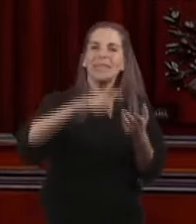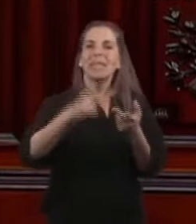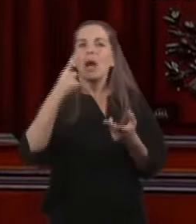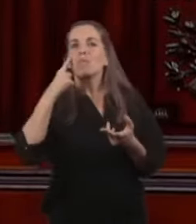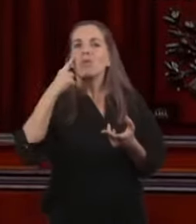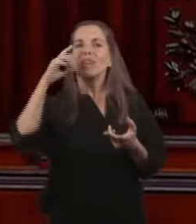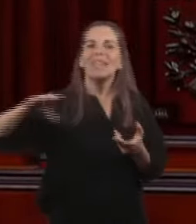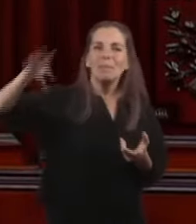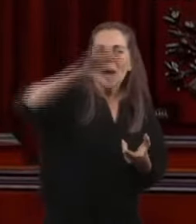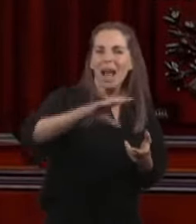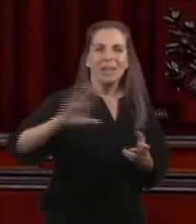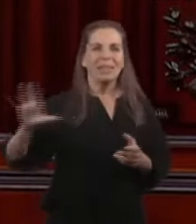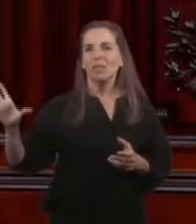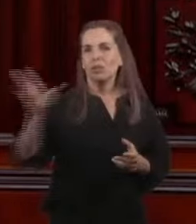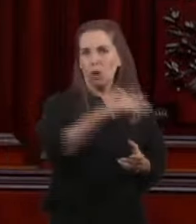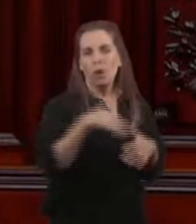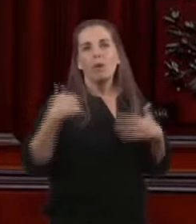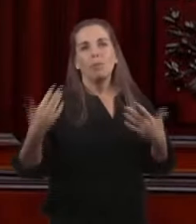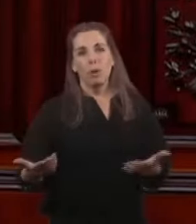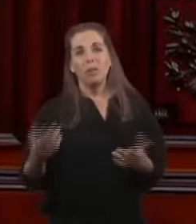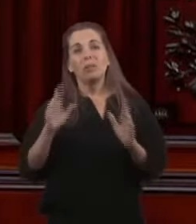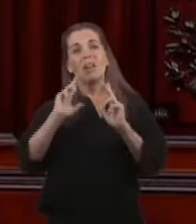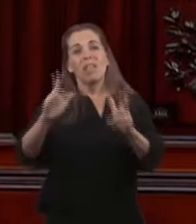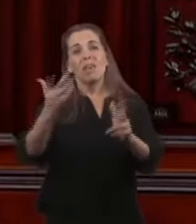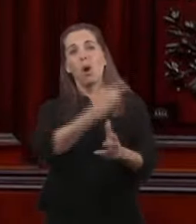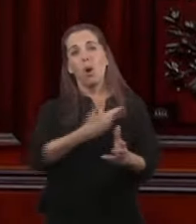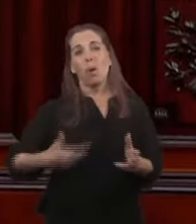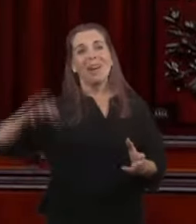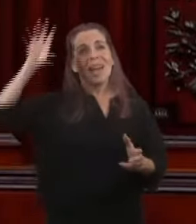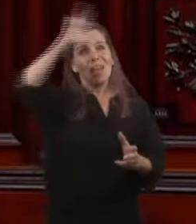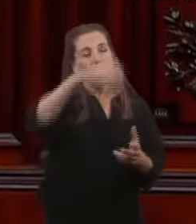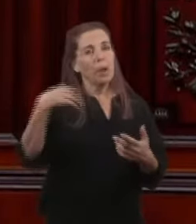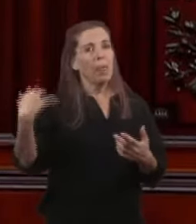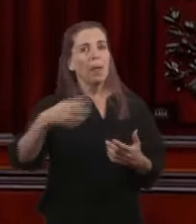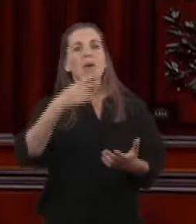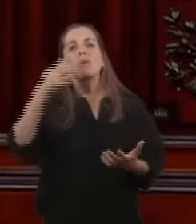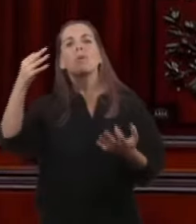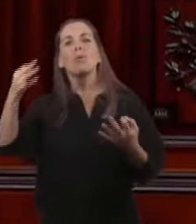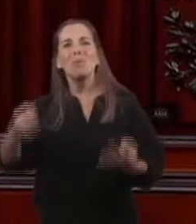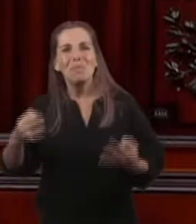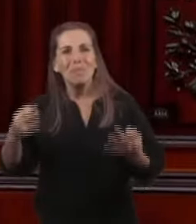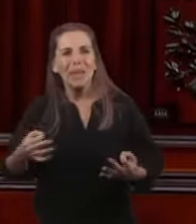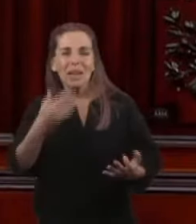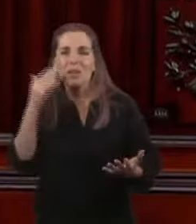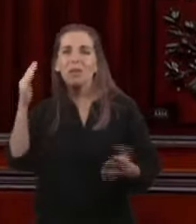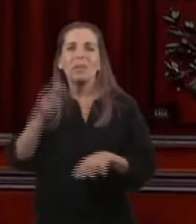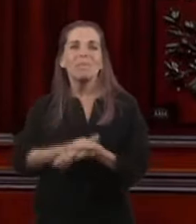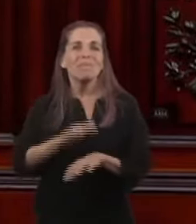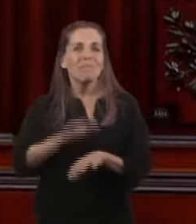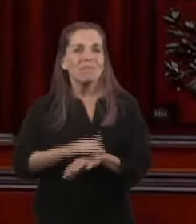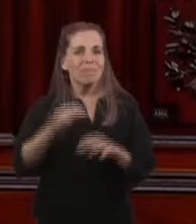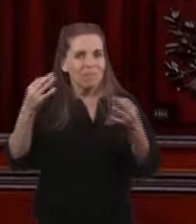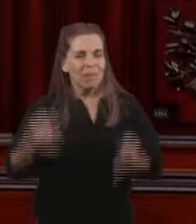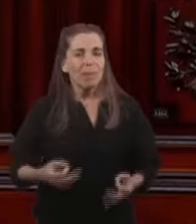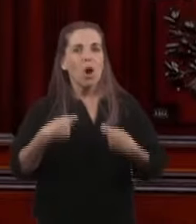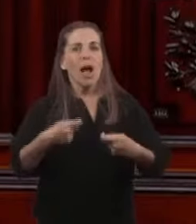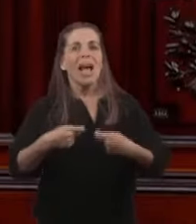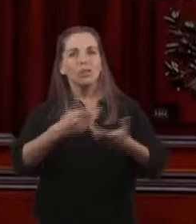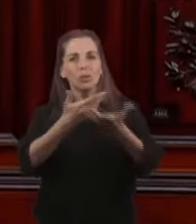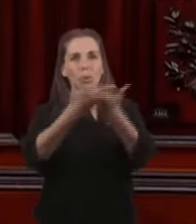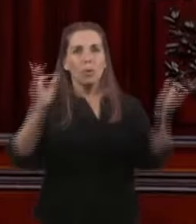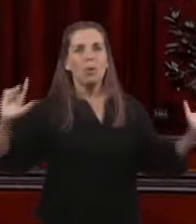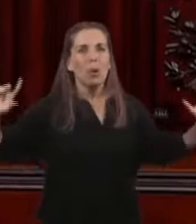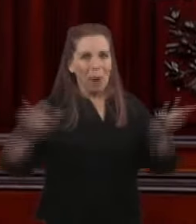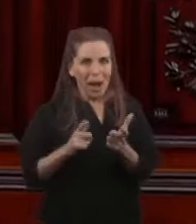municipales por eso a los gobernadores les digo cumplir el compromiso de bajar el gasto público consolidado a 25